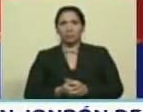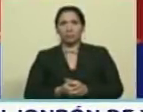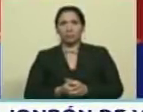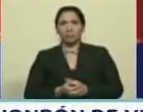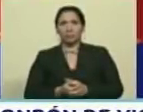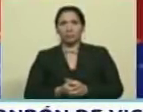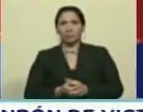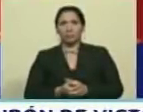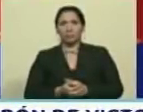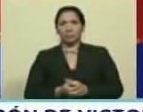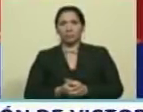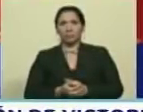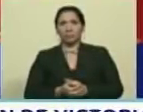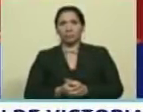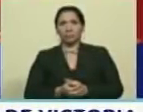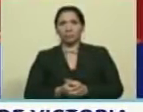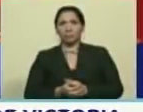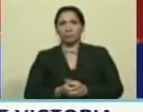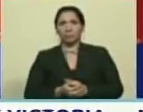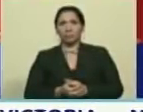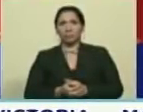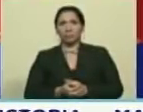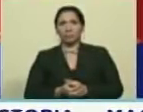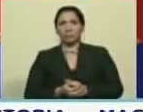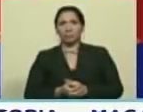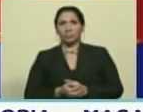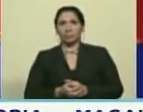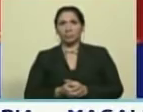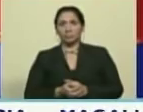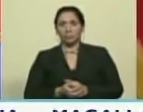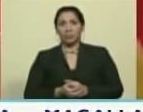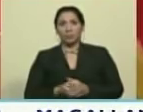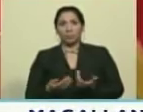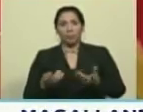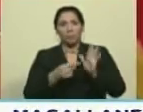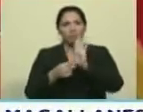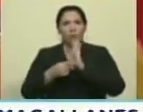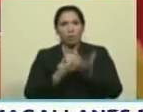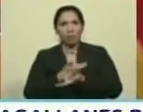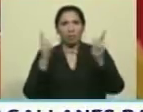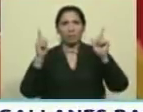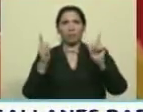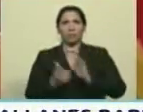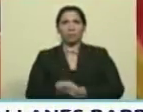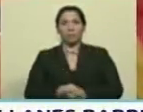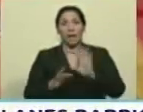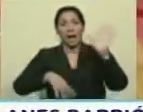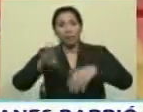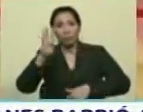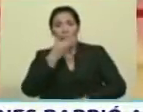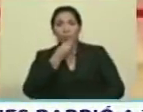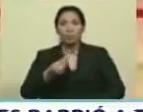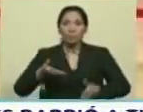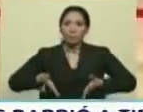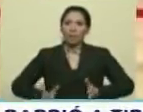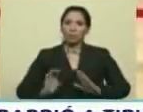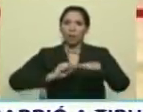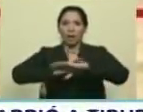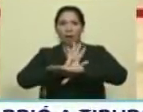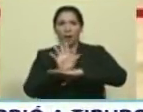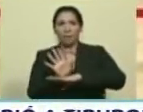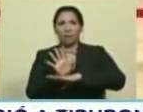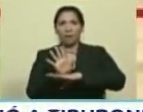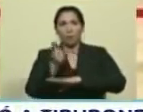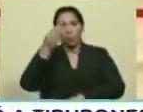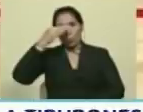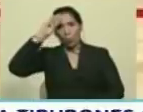en Ayacucho, es nuestra ilustre maestra de libertad. Ese 14 de diciembre nació el ALBA y Cuba